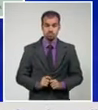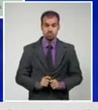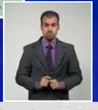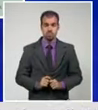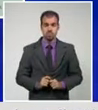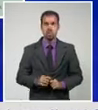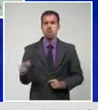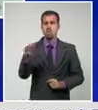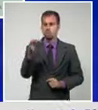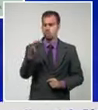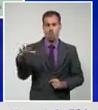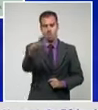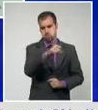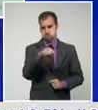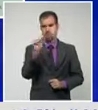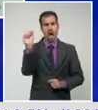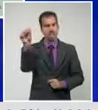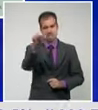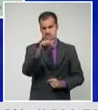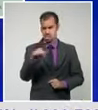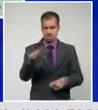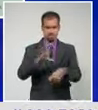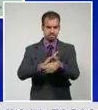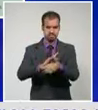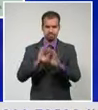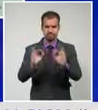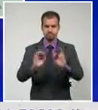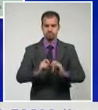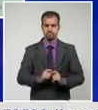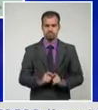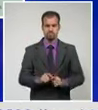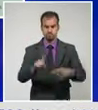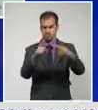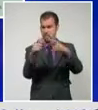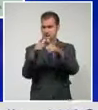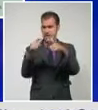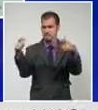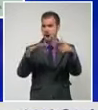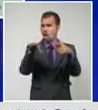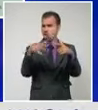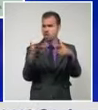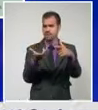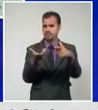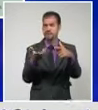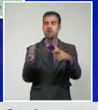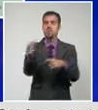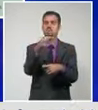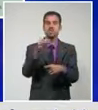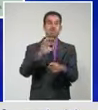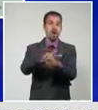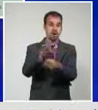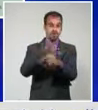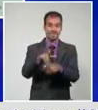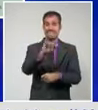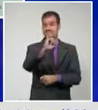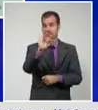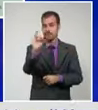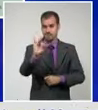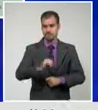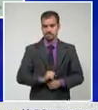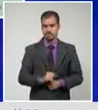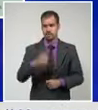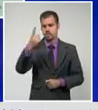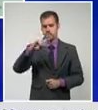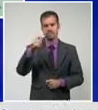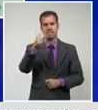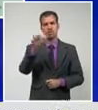sus municipios. Ayer el mayor número de casos, Arroyo Naranjo 67, 10 de